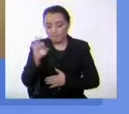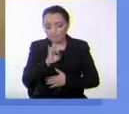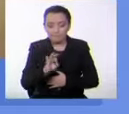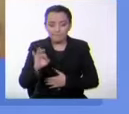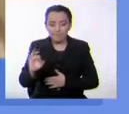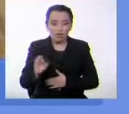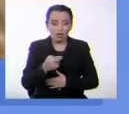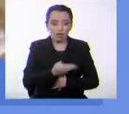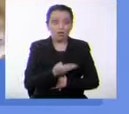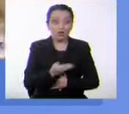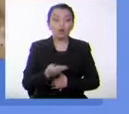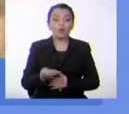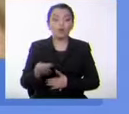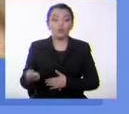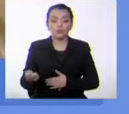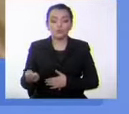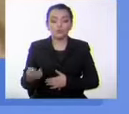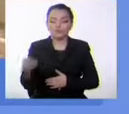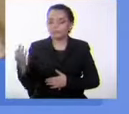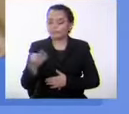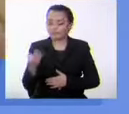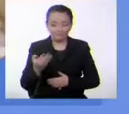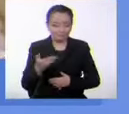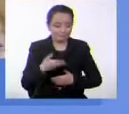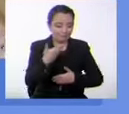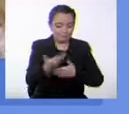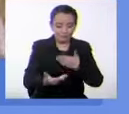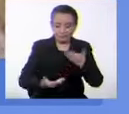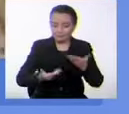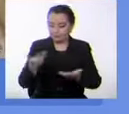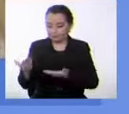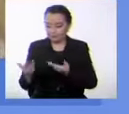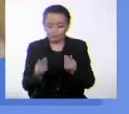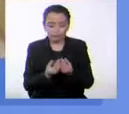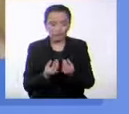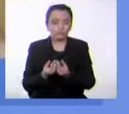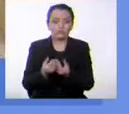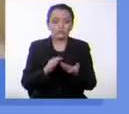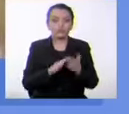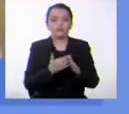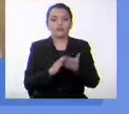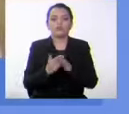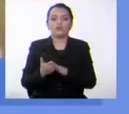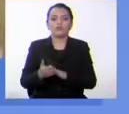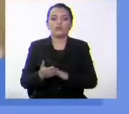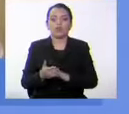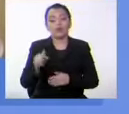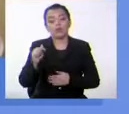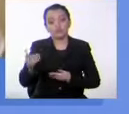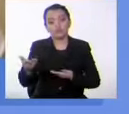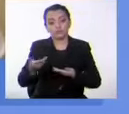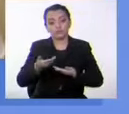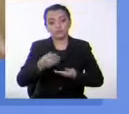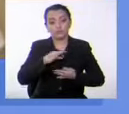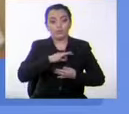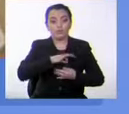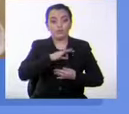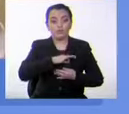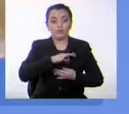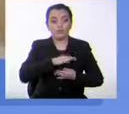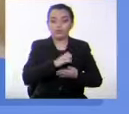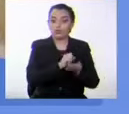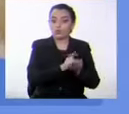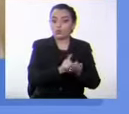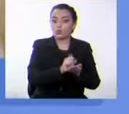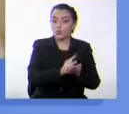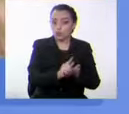recursos para atender las necesidades de nuestra sociedad o nuestra comunidad. También nos brinda muchos beneficios, como por ejemplo tener escuelas para